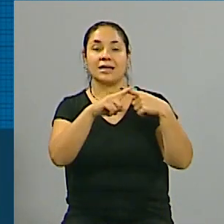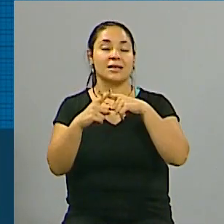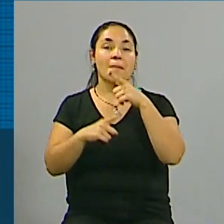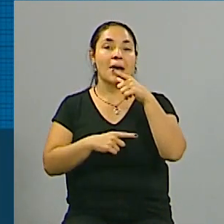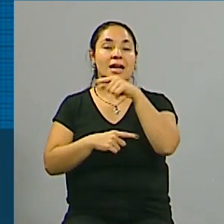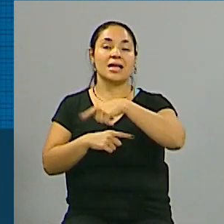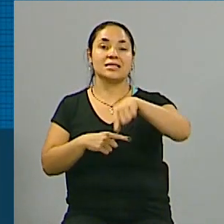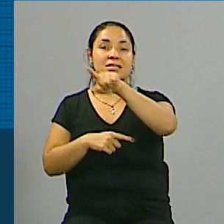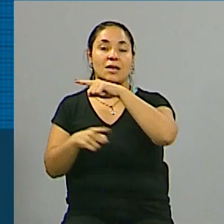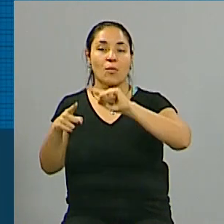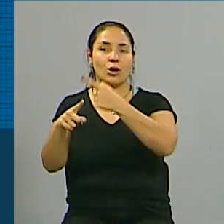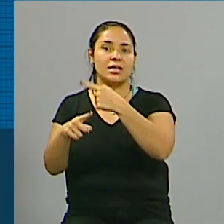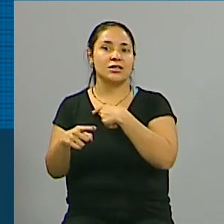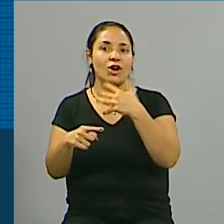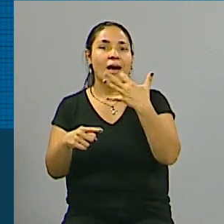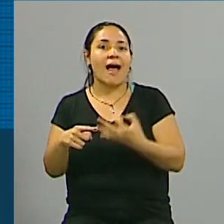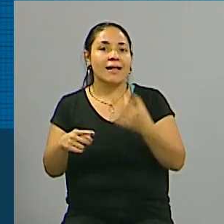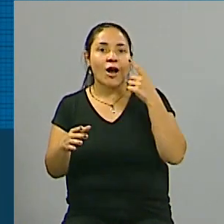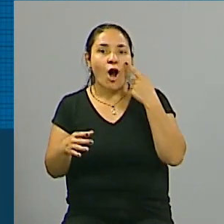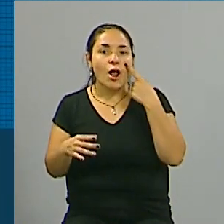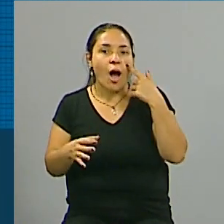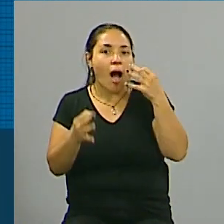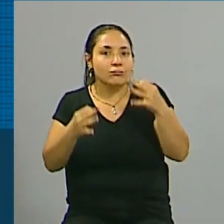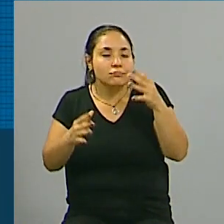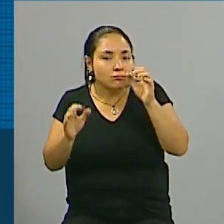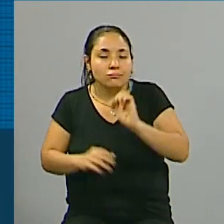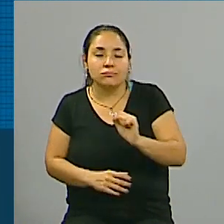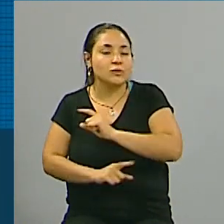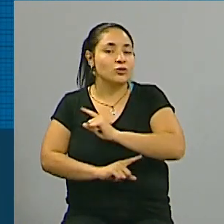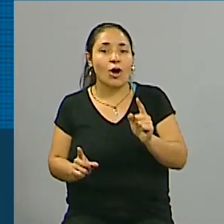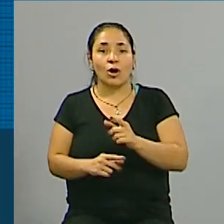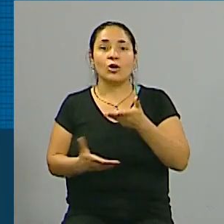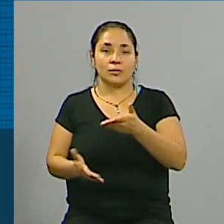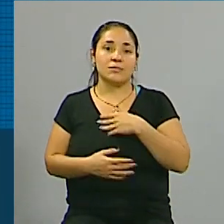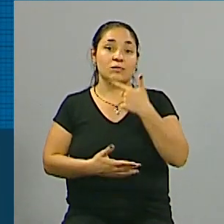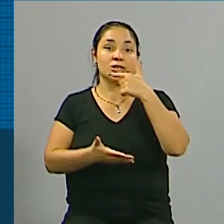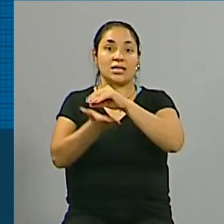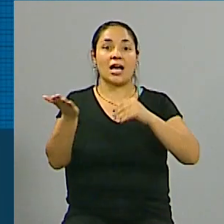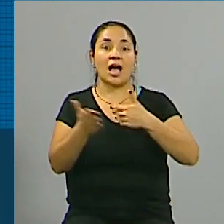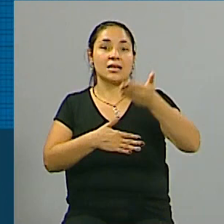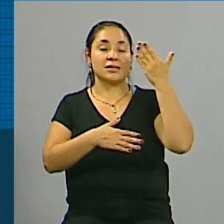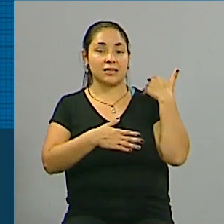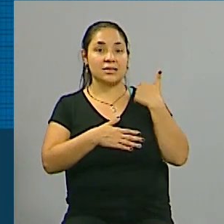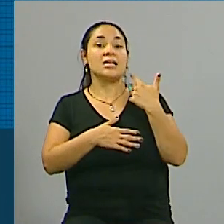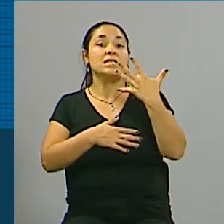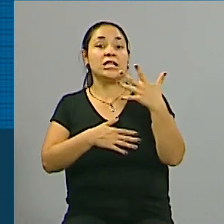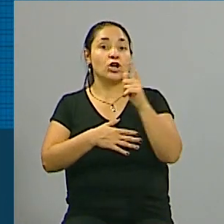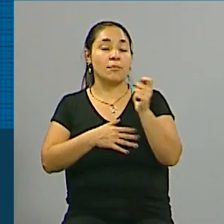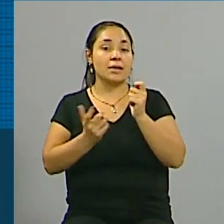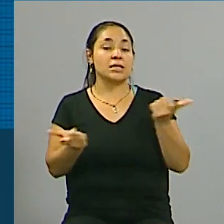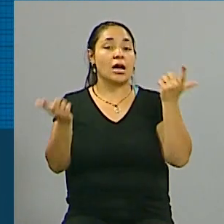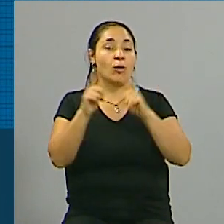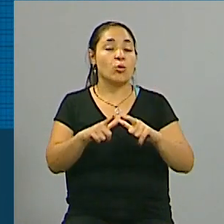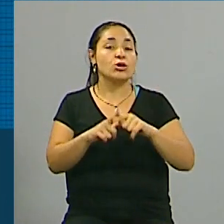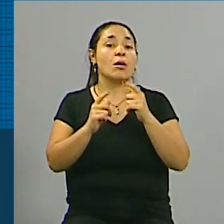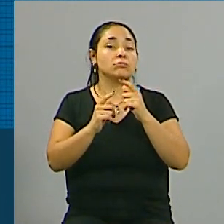realidad, porque de pronto, hace algunas semanas atrás hablábamos de que en el Senado hacía 5 meses que no sesionaban, y